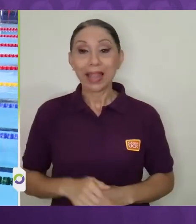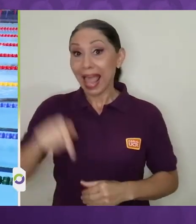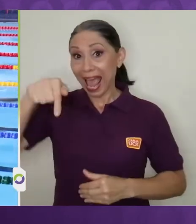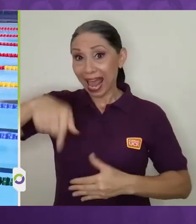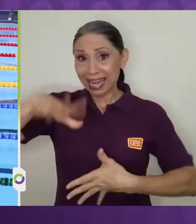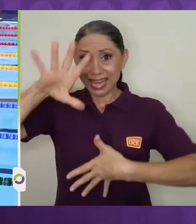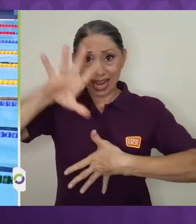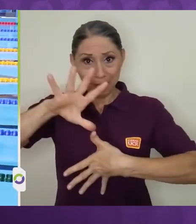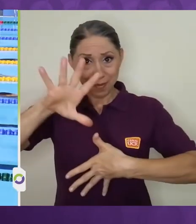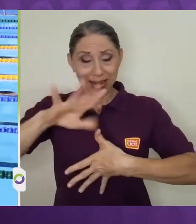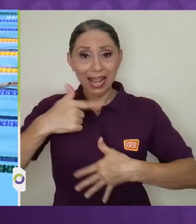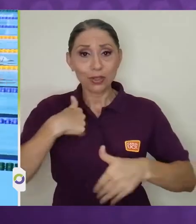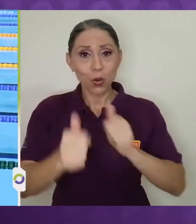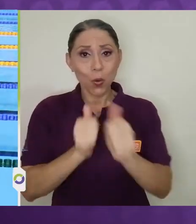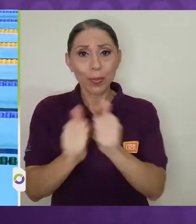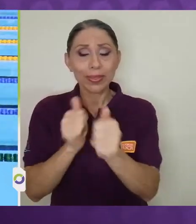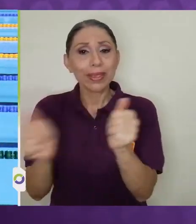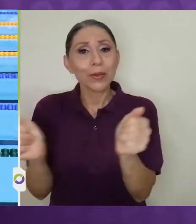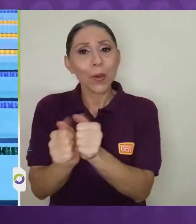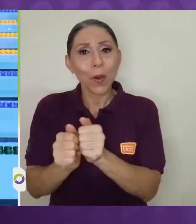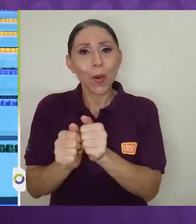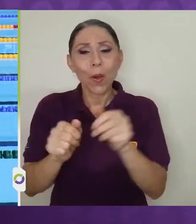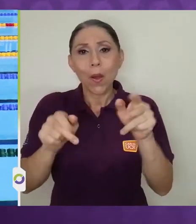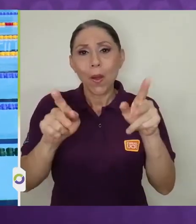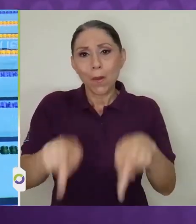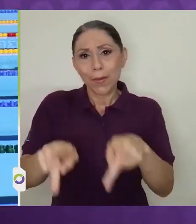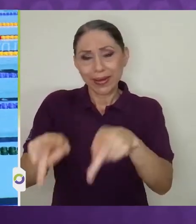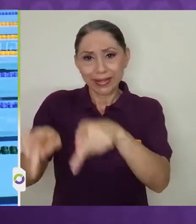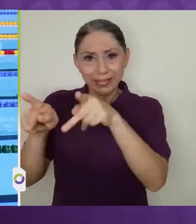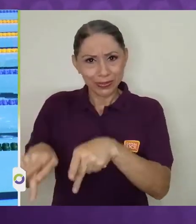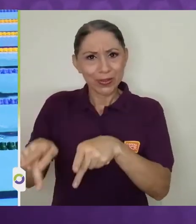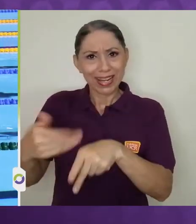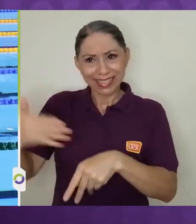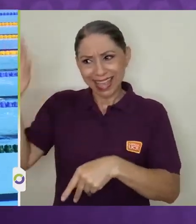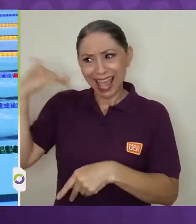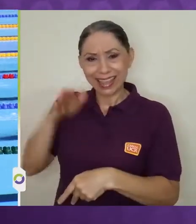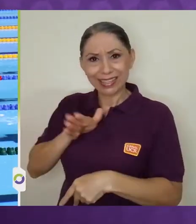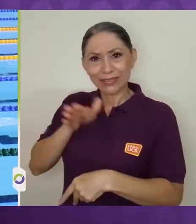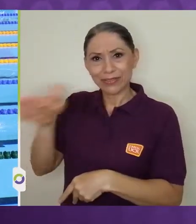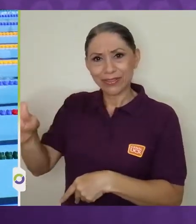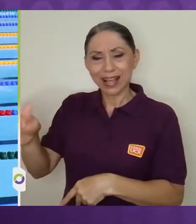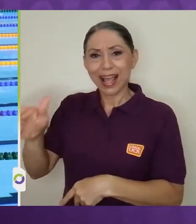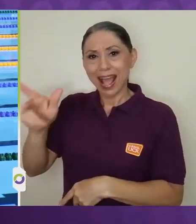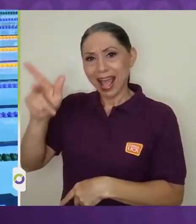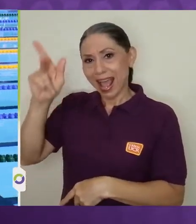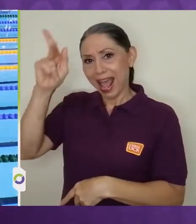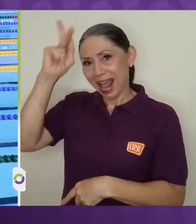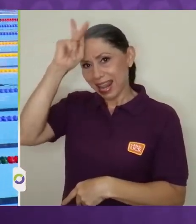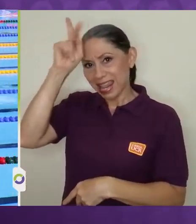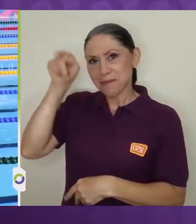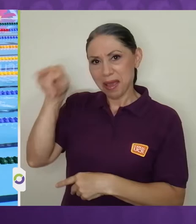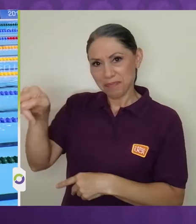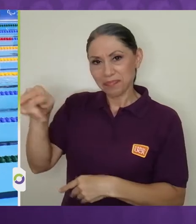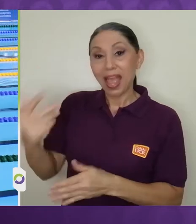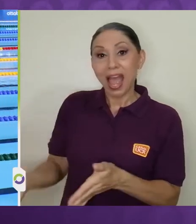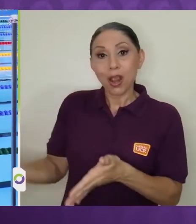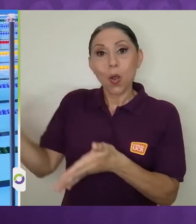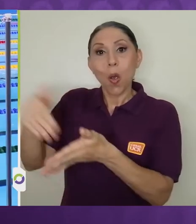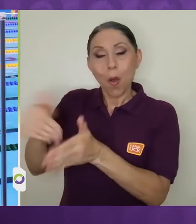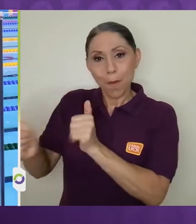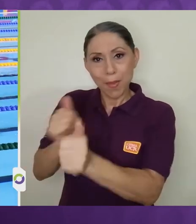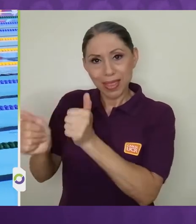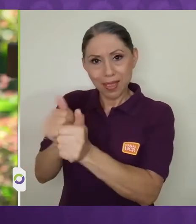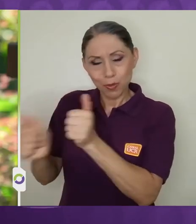Aquí en América me tocó competir con las que estuve en Lima. Ahí volvimos a